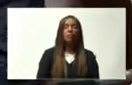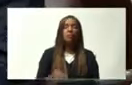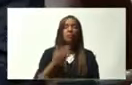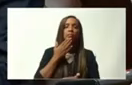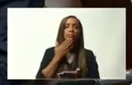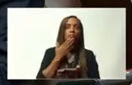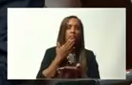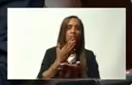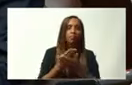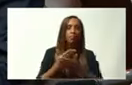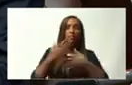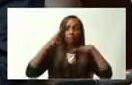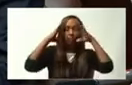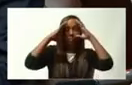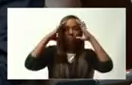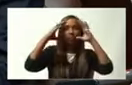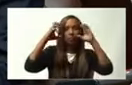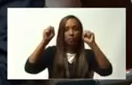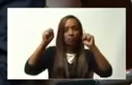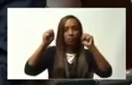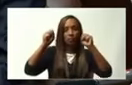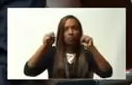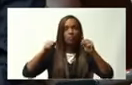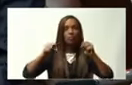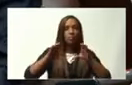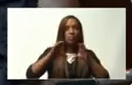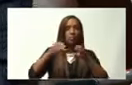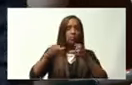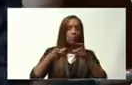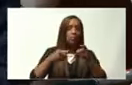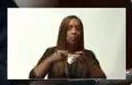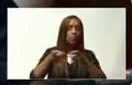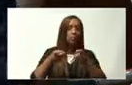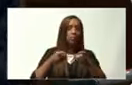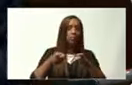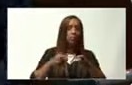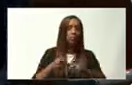que siempre hemos tenido una posición